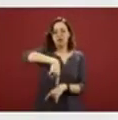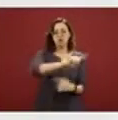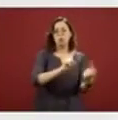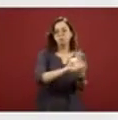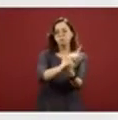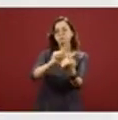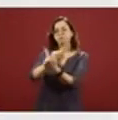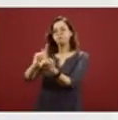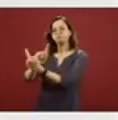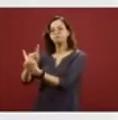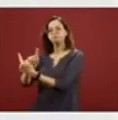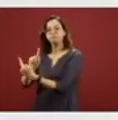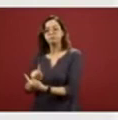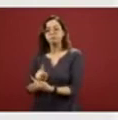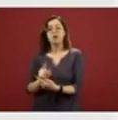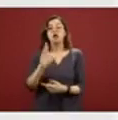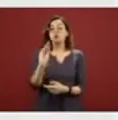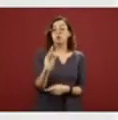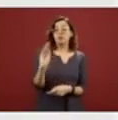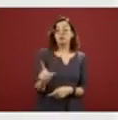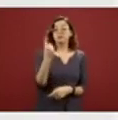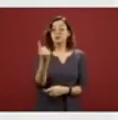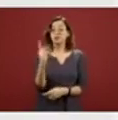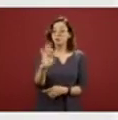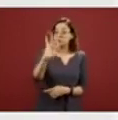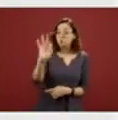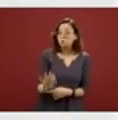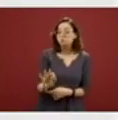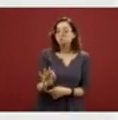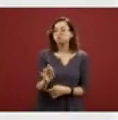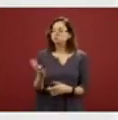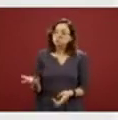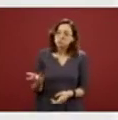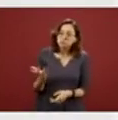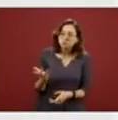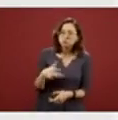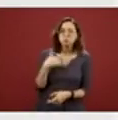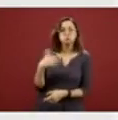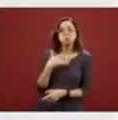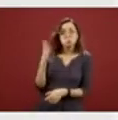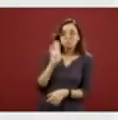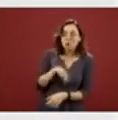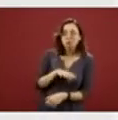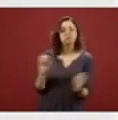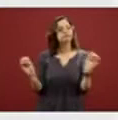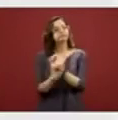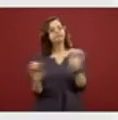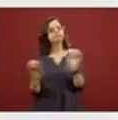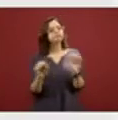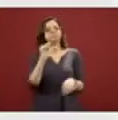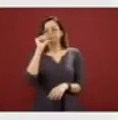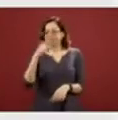confirmados, de los cuales el 91% se ha mantenido asintomáticos, o sea, son contactos que no